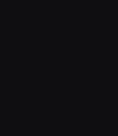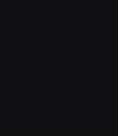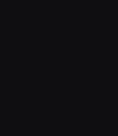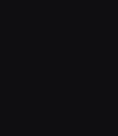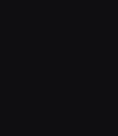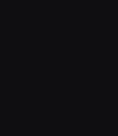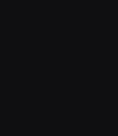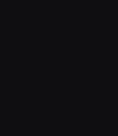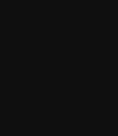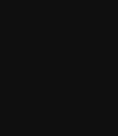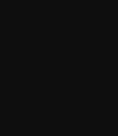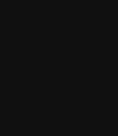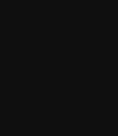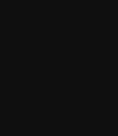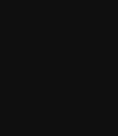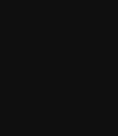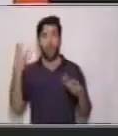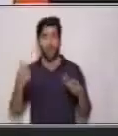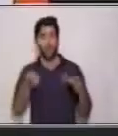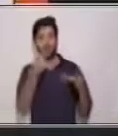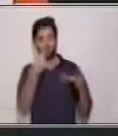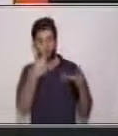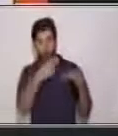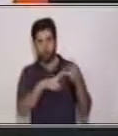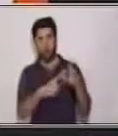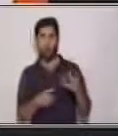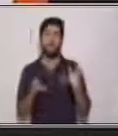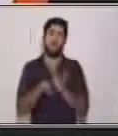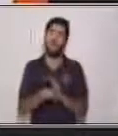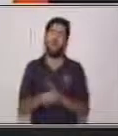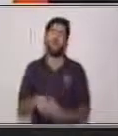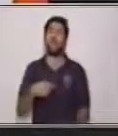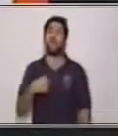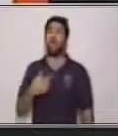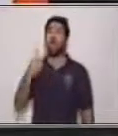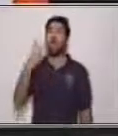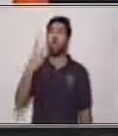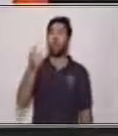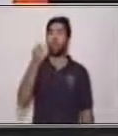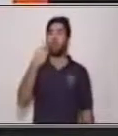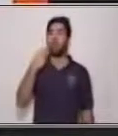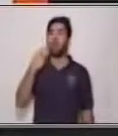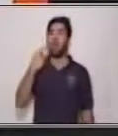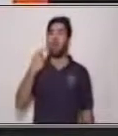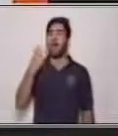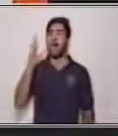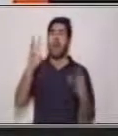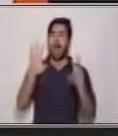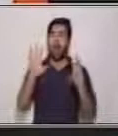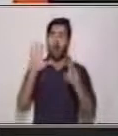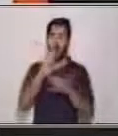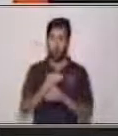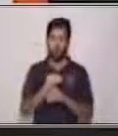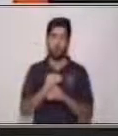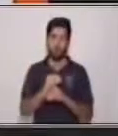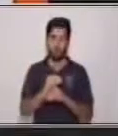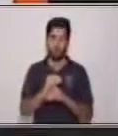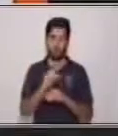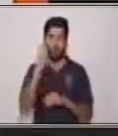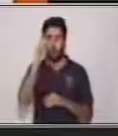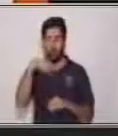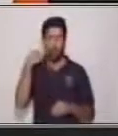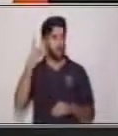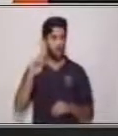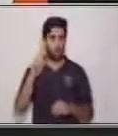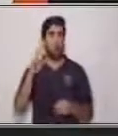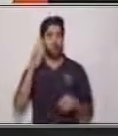Es lo mismo decir que vamos a tomar 2 pastillas cada 8 horas que 8 pastillas cada 2 horas, ¿verdad? La dosis